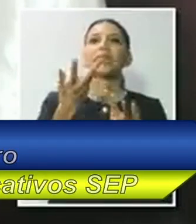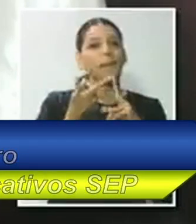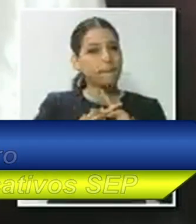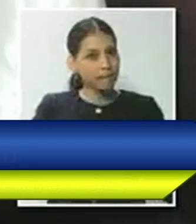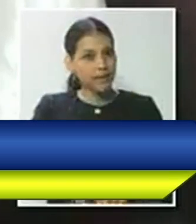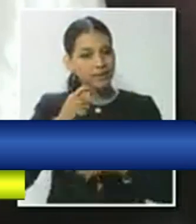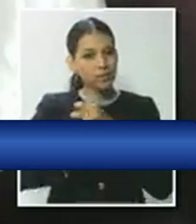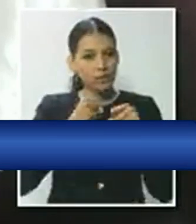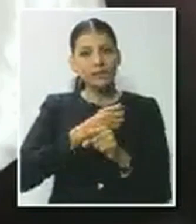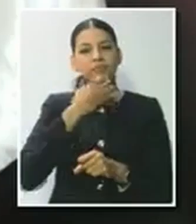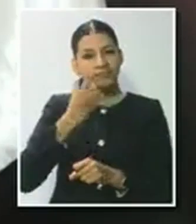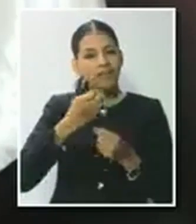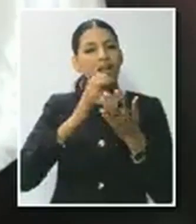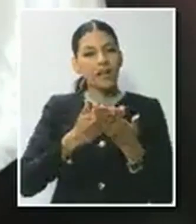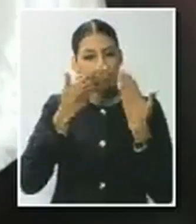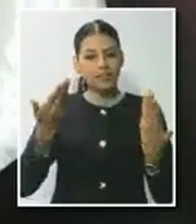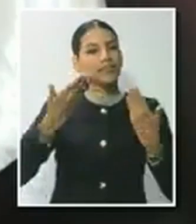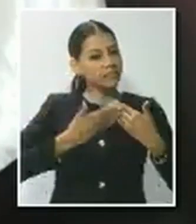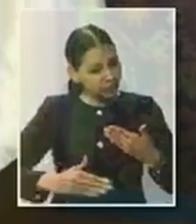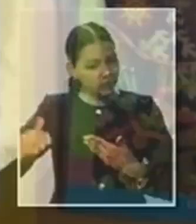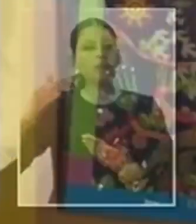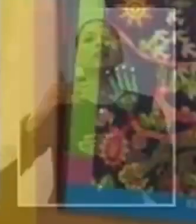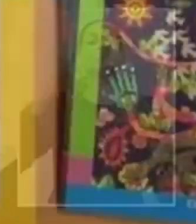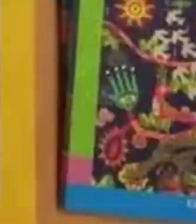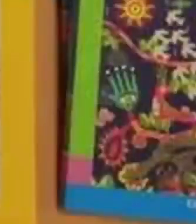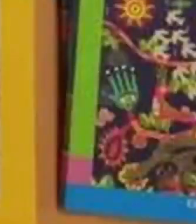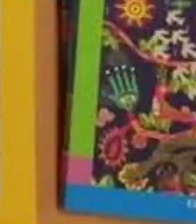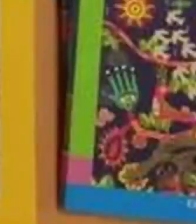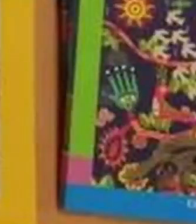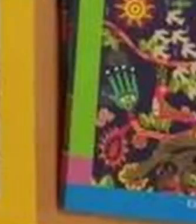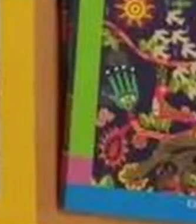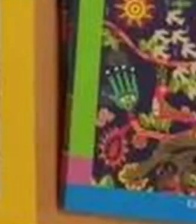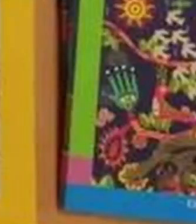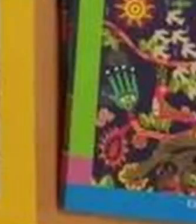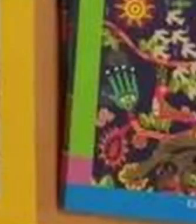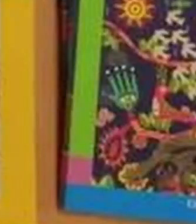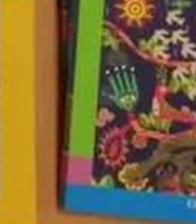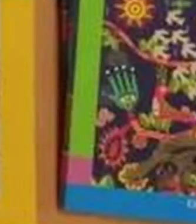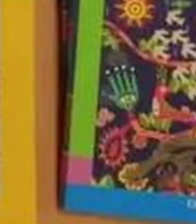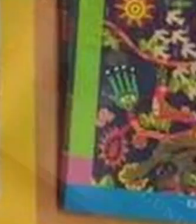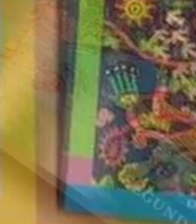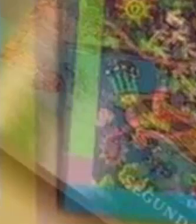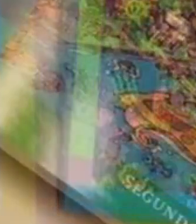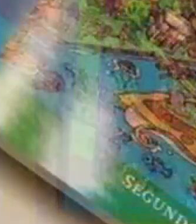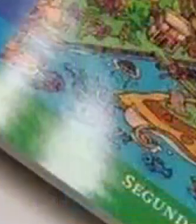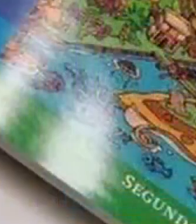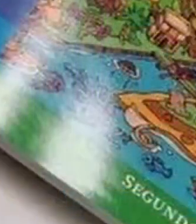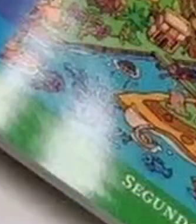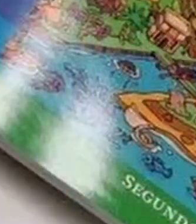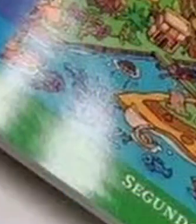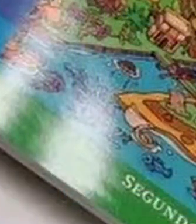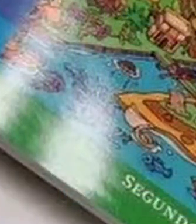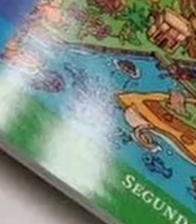Ahora adelante a construir el país que soñamos. Según información proporcionada por la SEP, en todo el país serán poco más de 7 millones